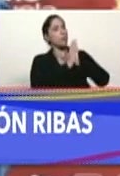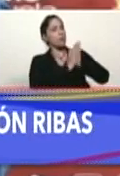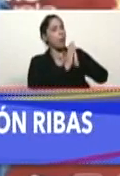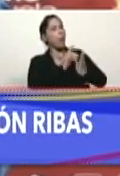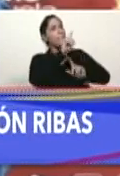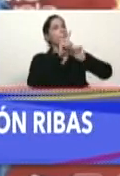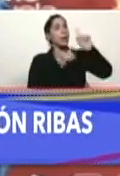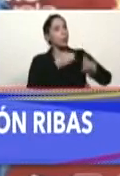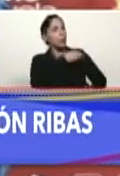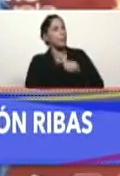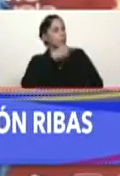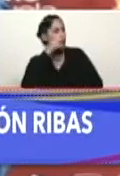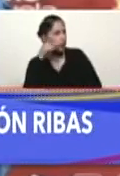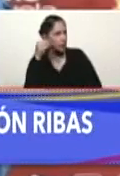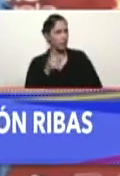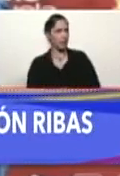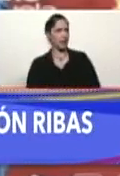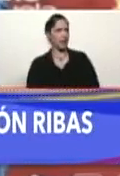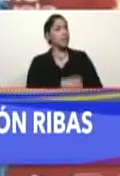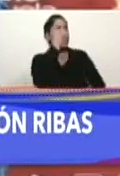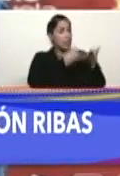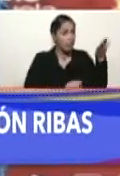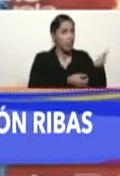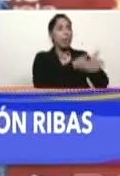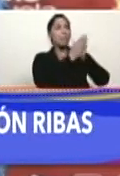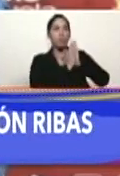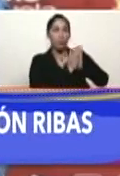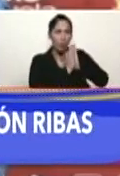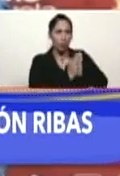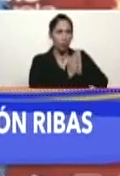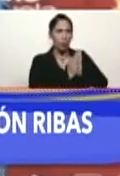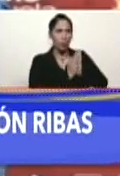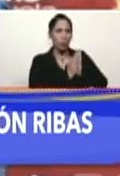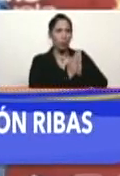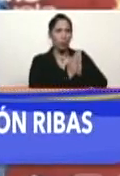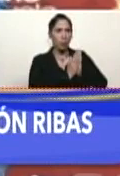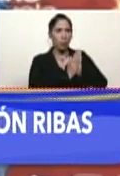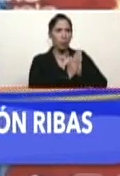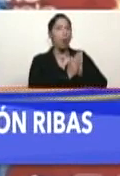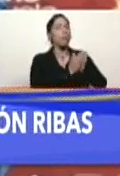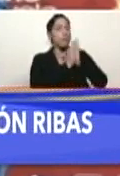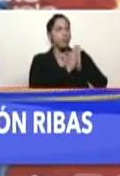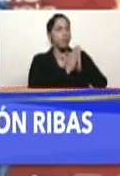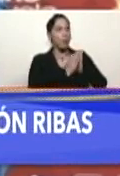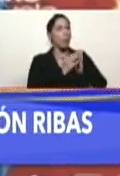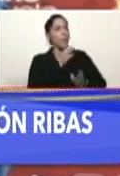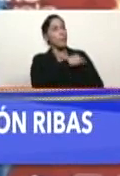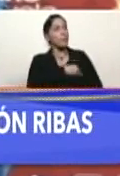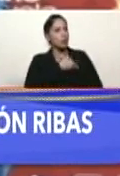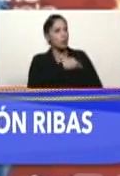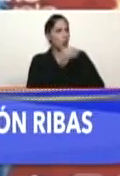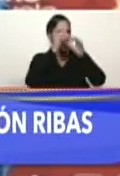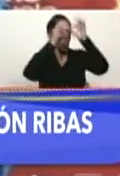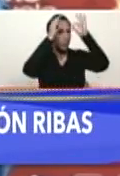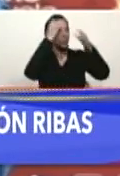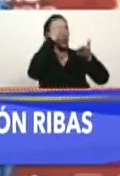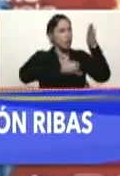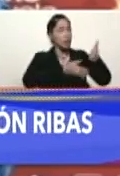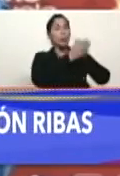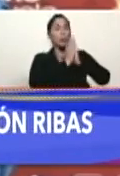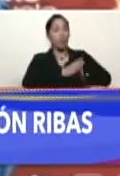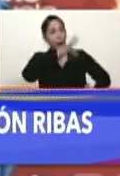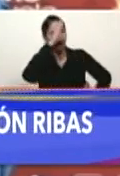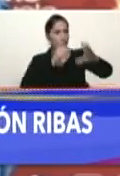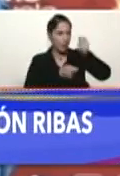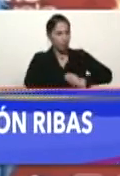Pregunta por la misión Rivas, inscríbete, perdón, la misión Robinson, inscríbete, aprende a